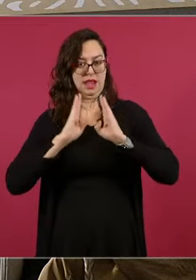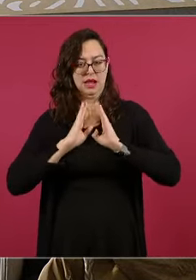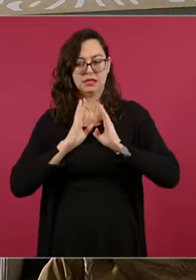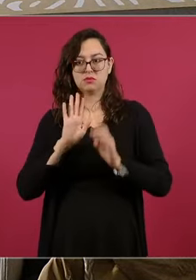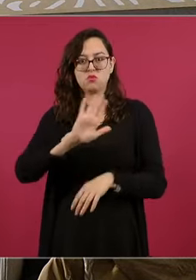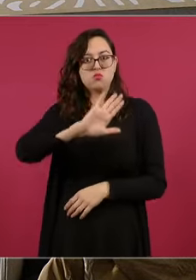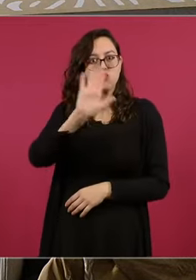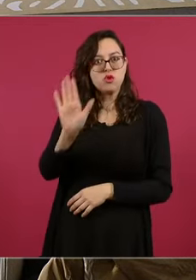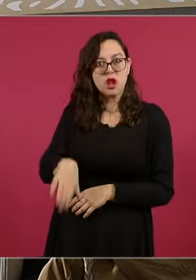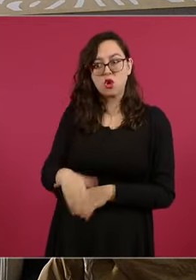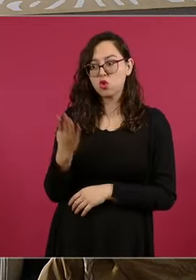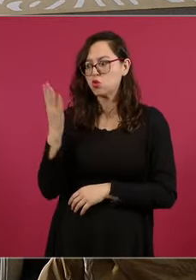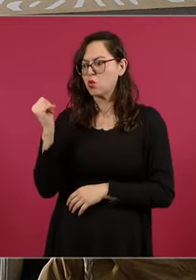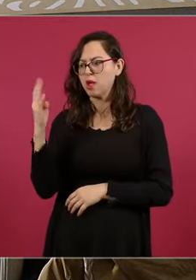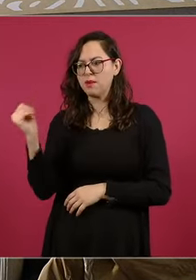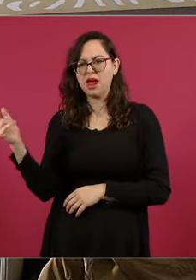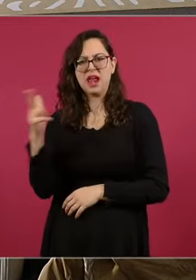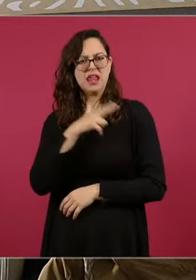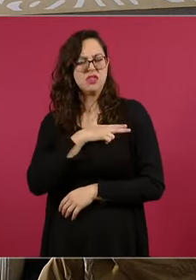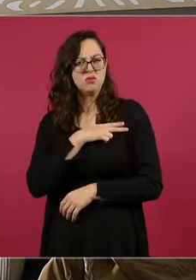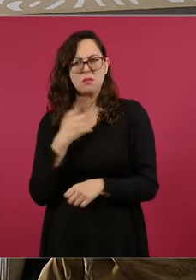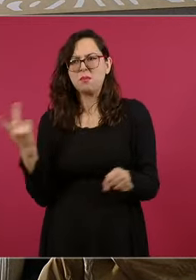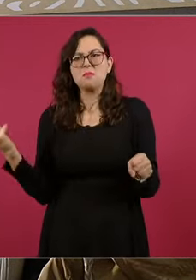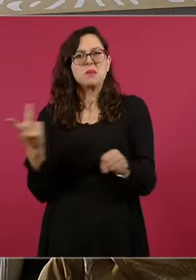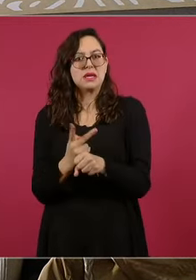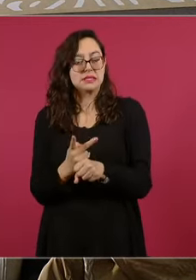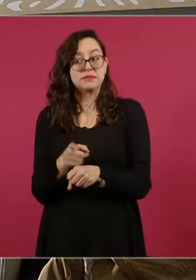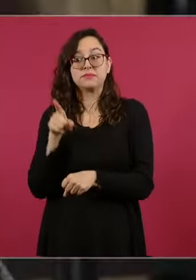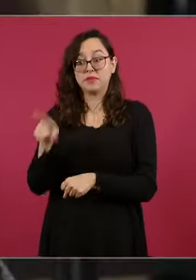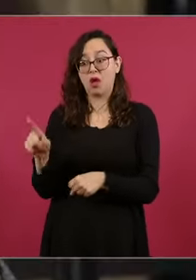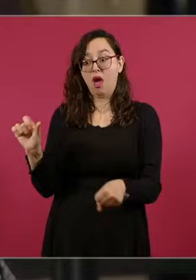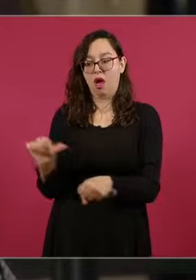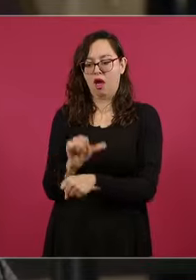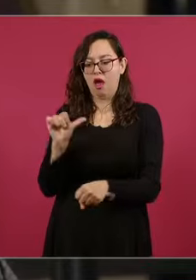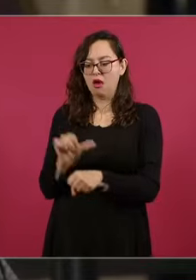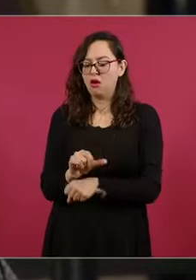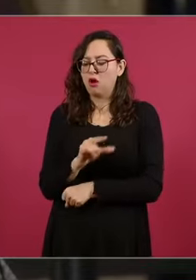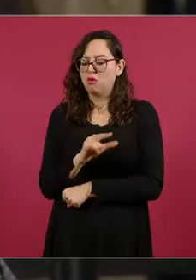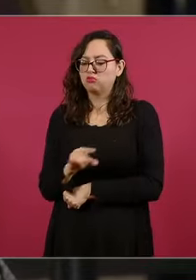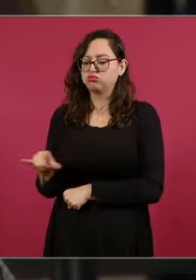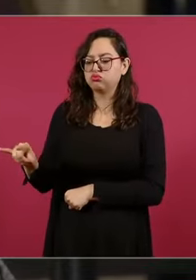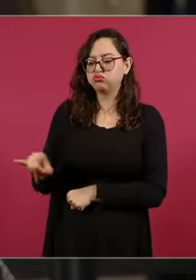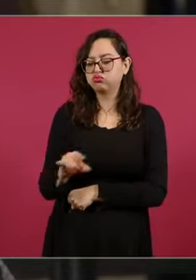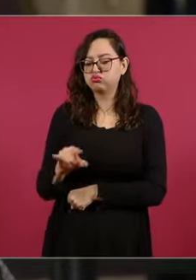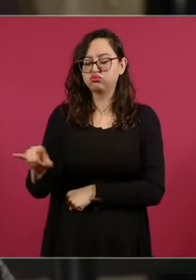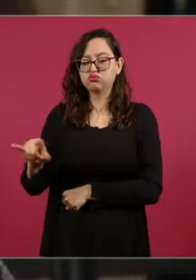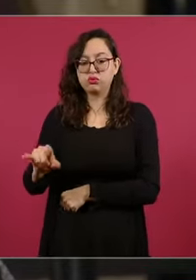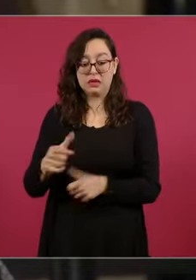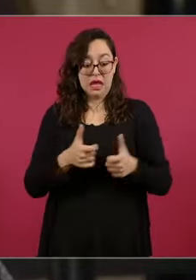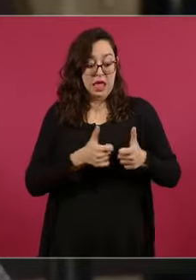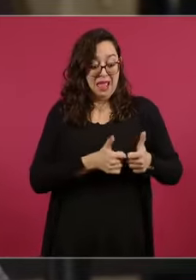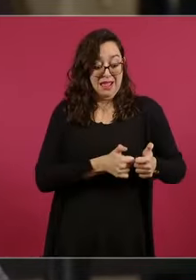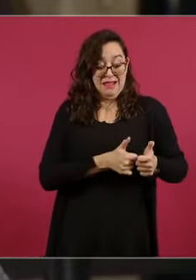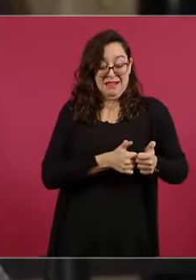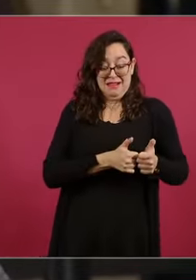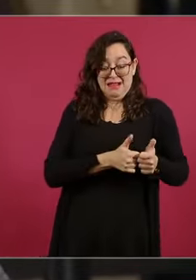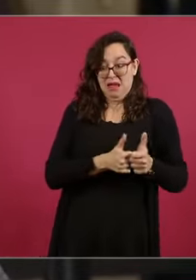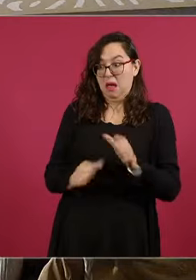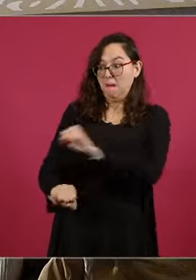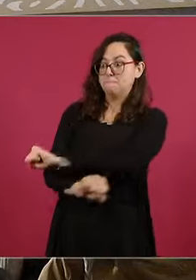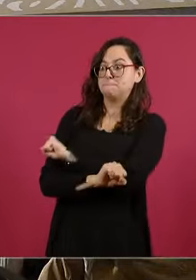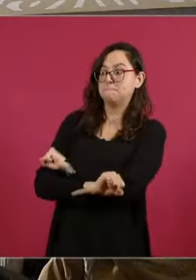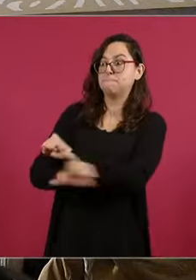La explosión ocurrió cuando el vehículo en el que se trasladaban los elementos de la Sedena pasó por una mina terrestre. ¿Qué información tiene de esto, señor